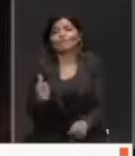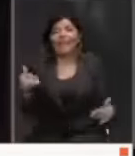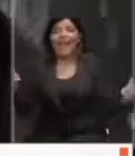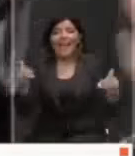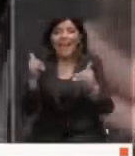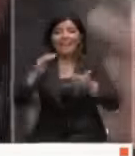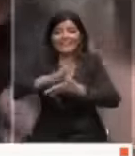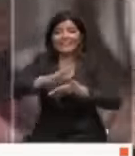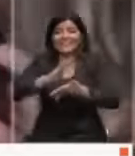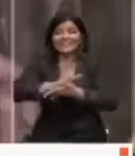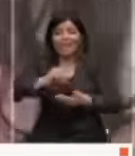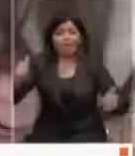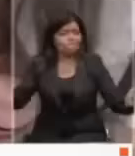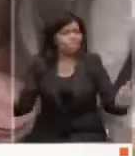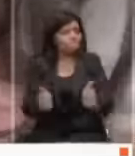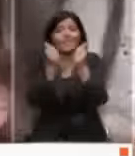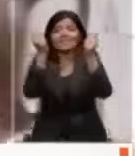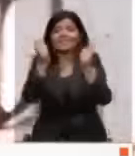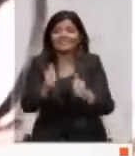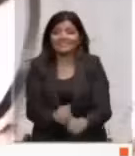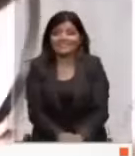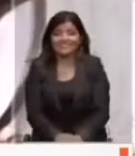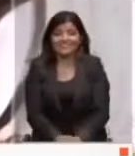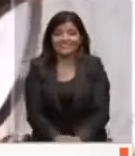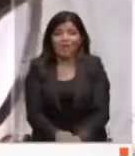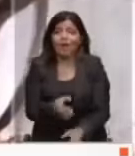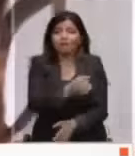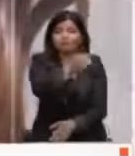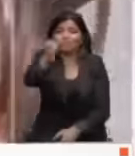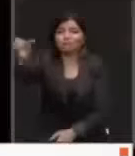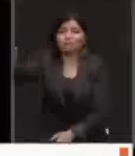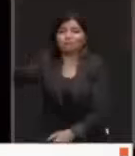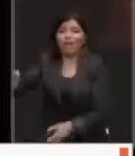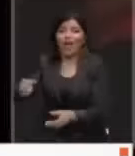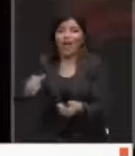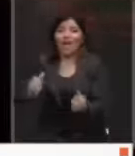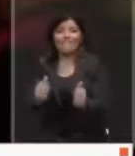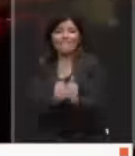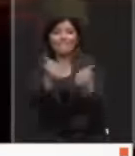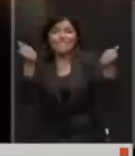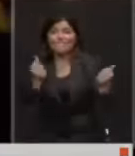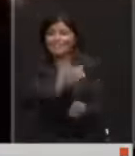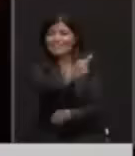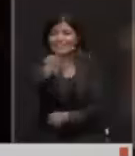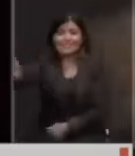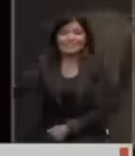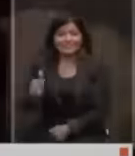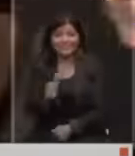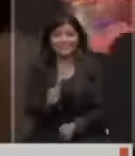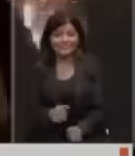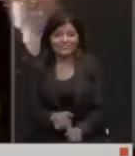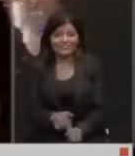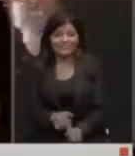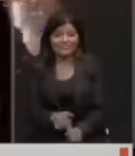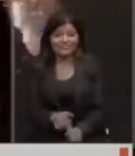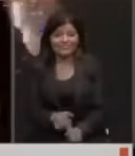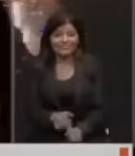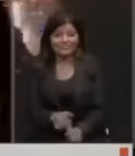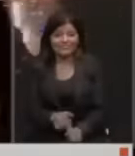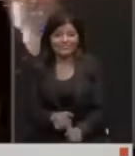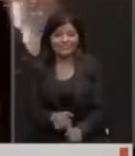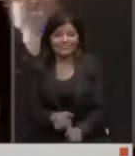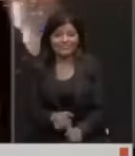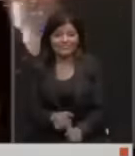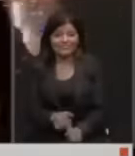cotillón y Brindis Que corran los vasos qué será champag